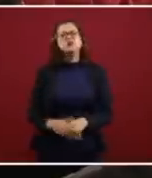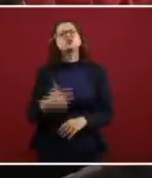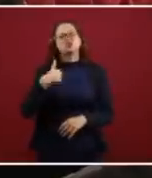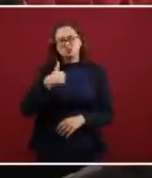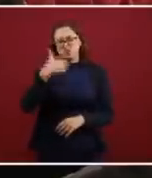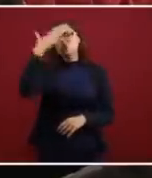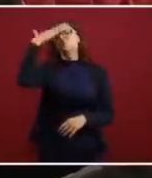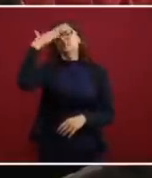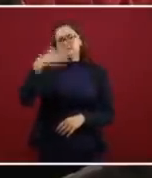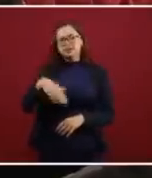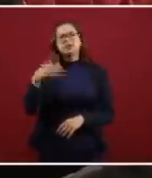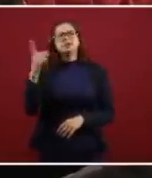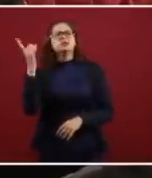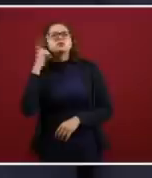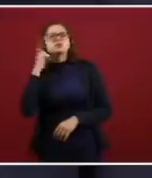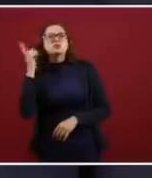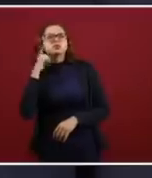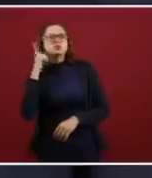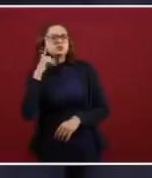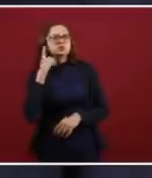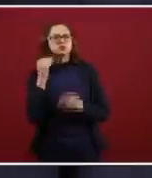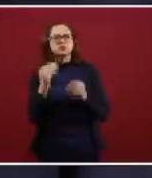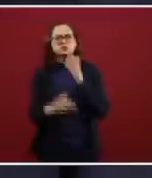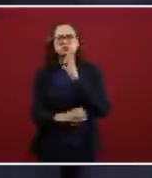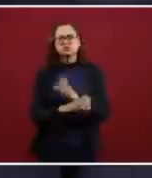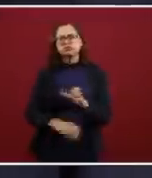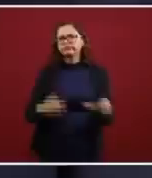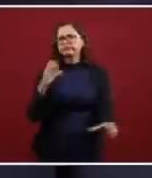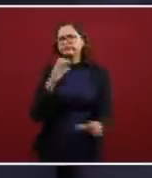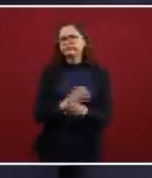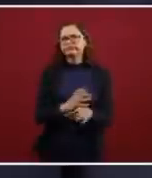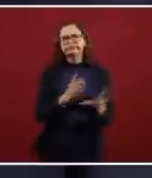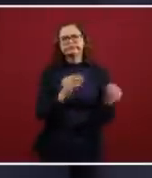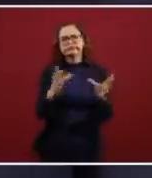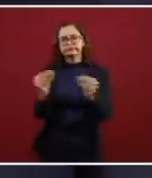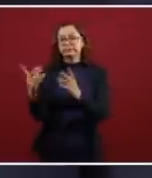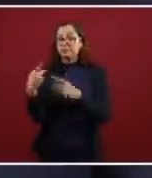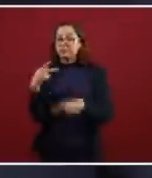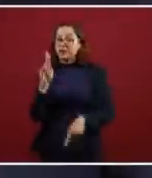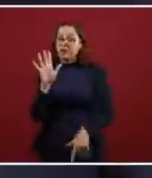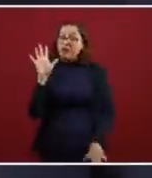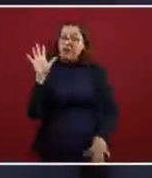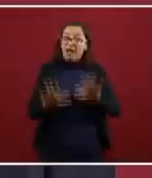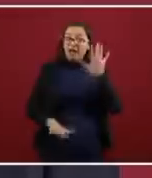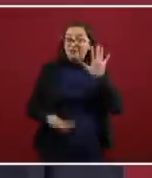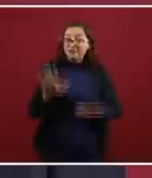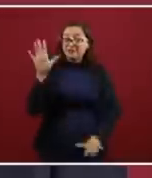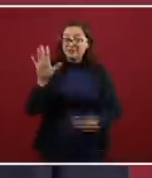de muchas cosas, pero a veces